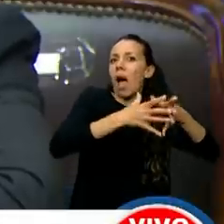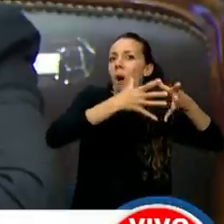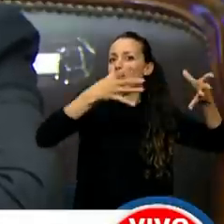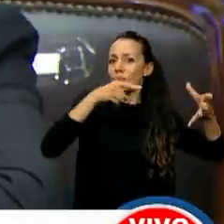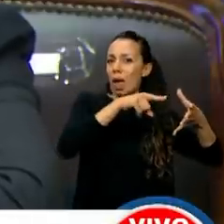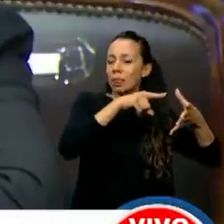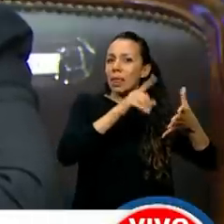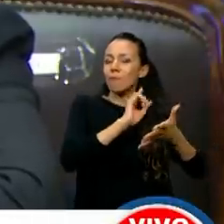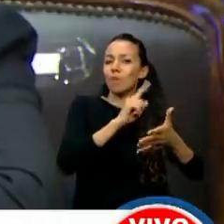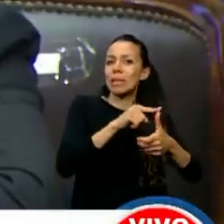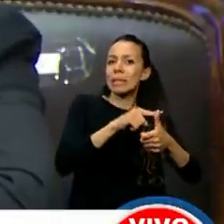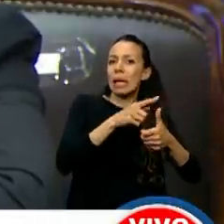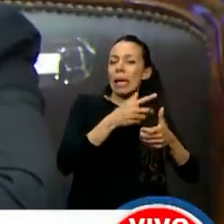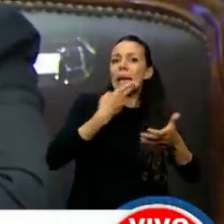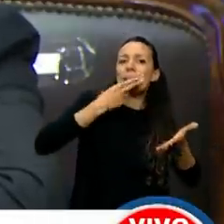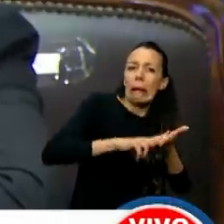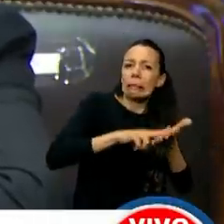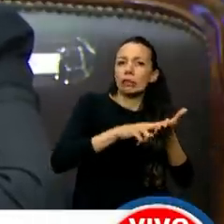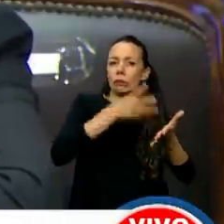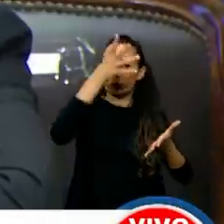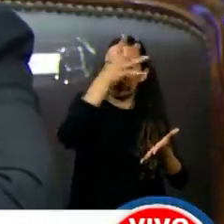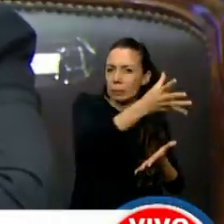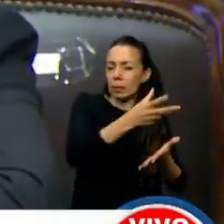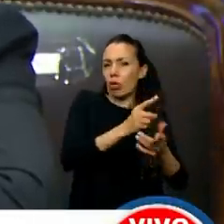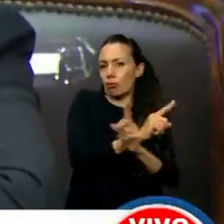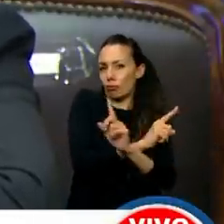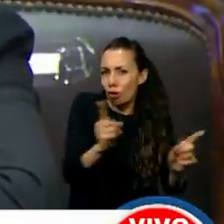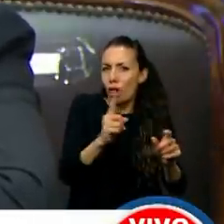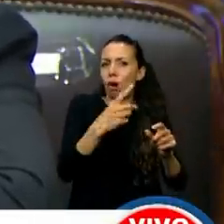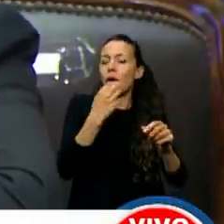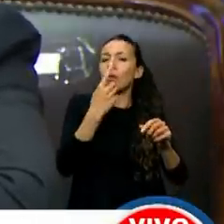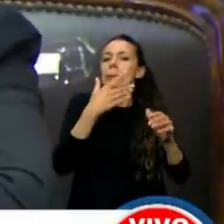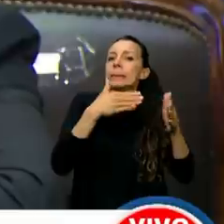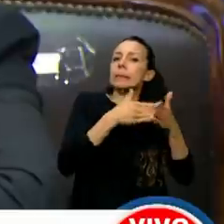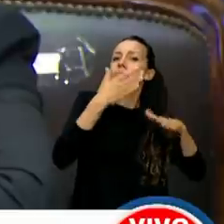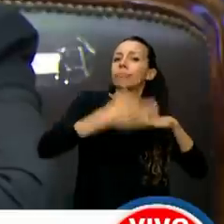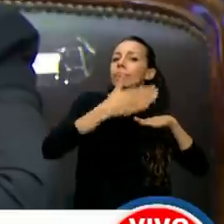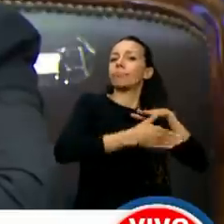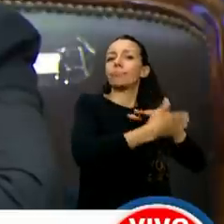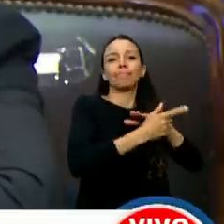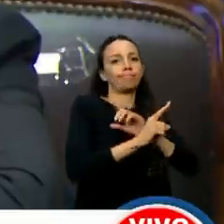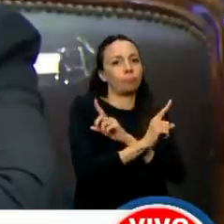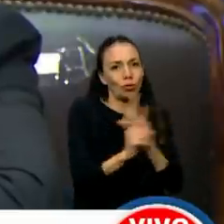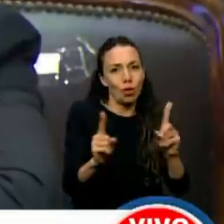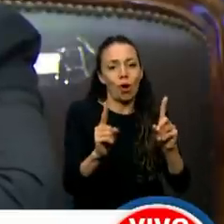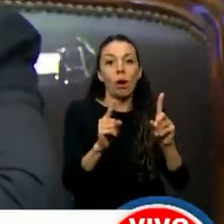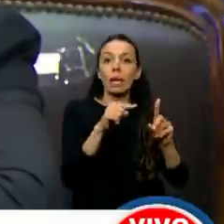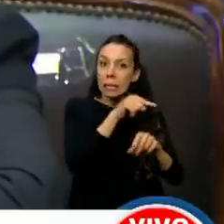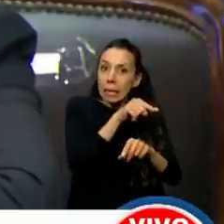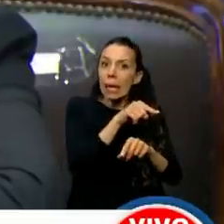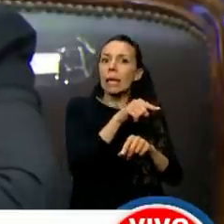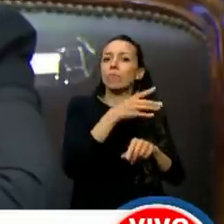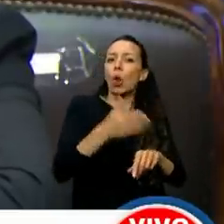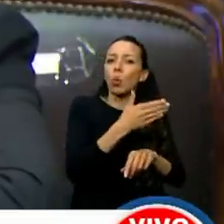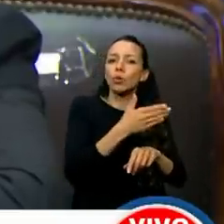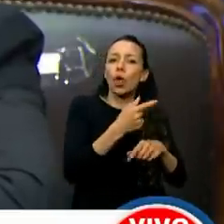que no tenga retenciones que no tenga restricciones y que pueda generar empleo genuino